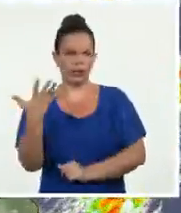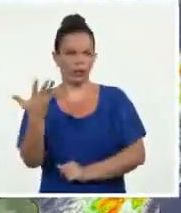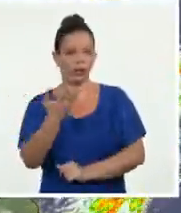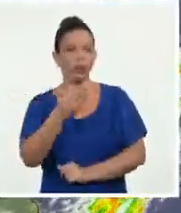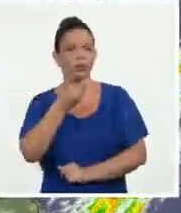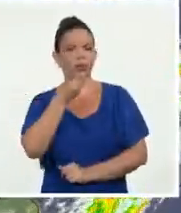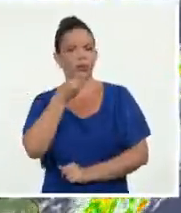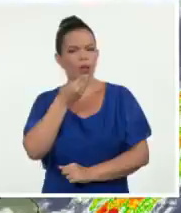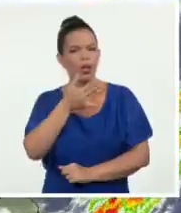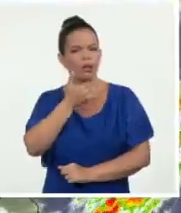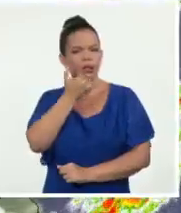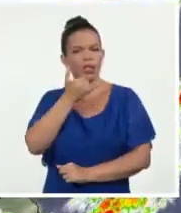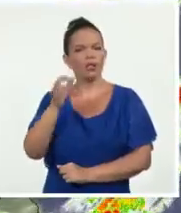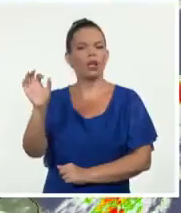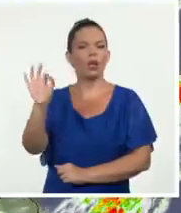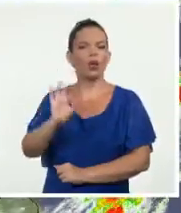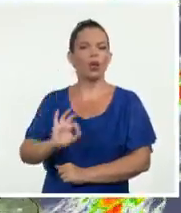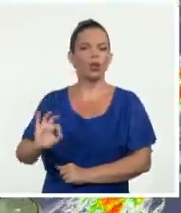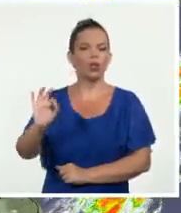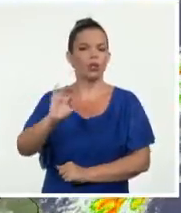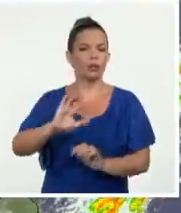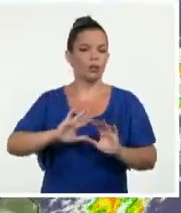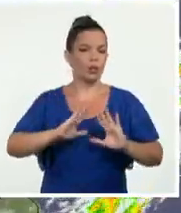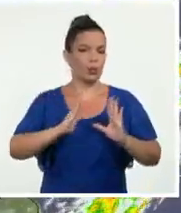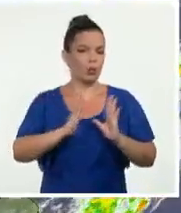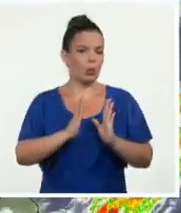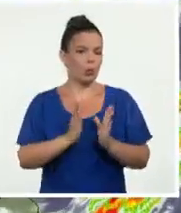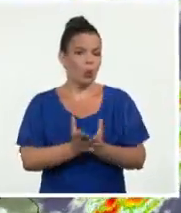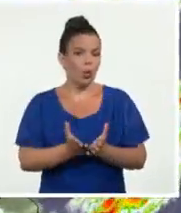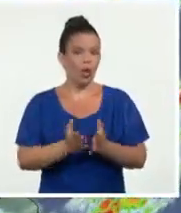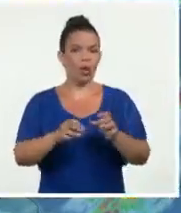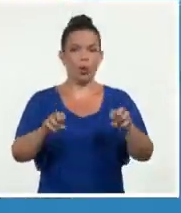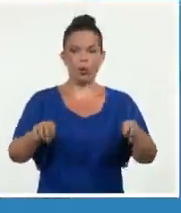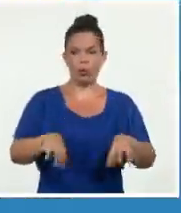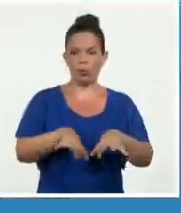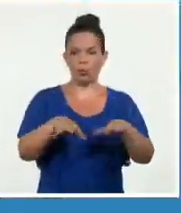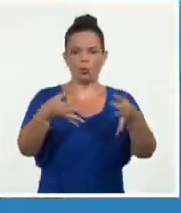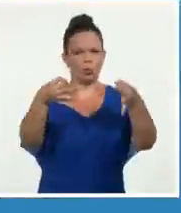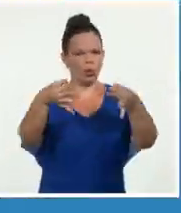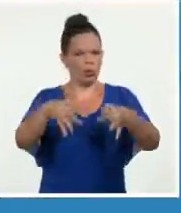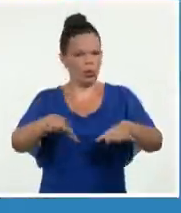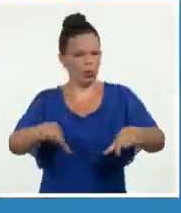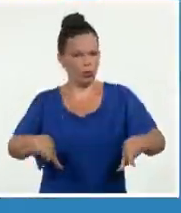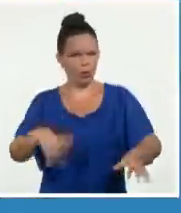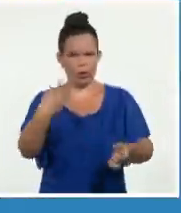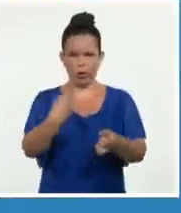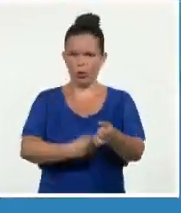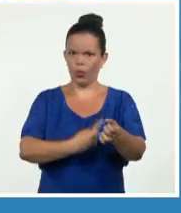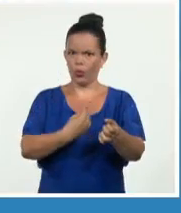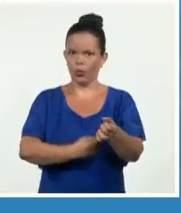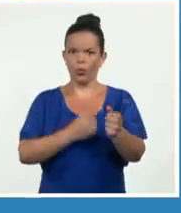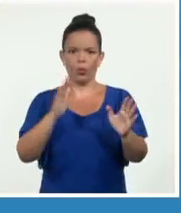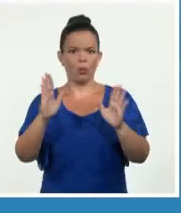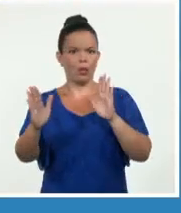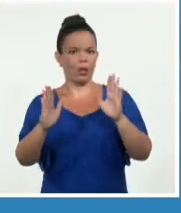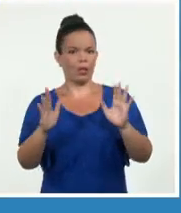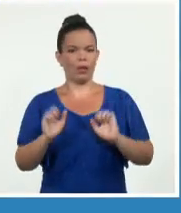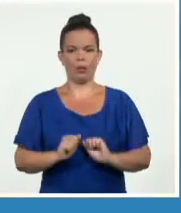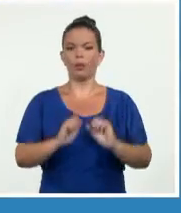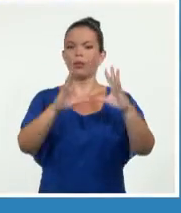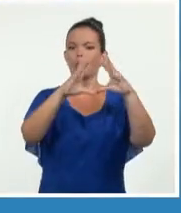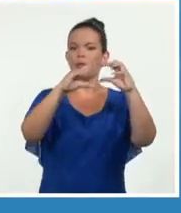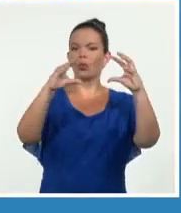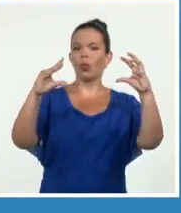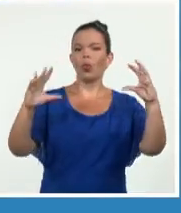oriental del país todas estas condiciones de tiempo inestable van a mantener durante el día de hoy estará con predominio de nublados en gran parte del territorio nacional